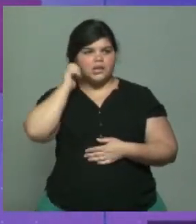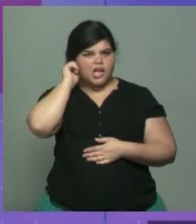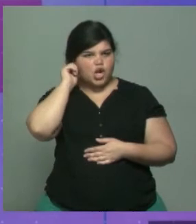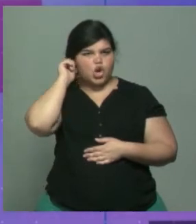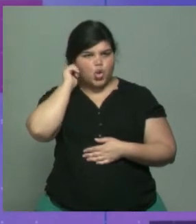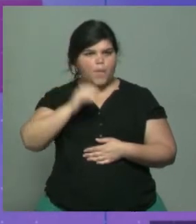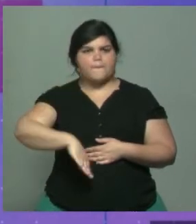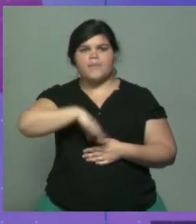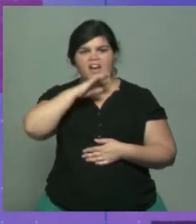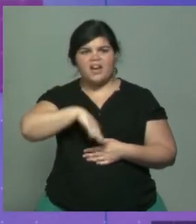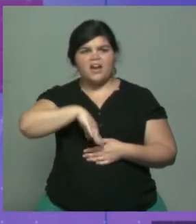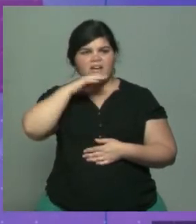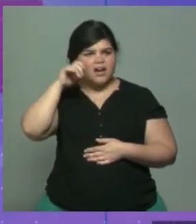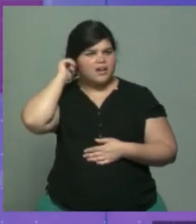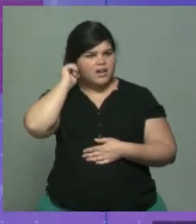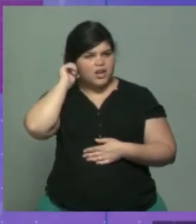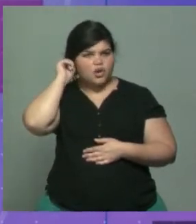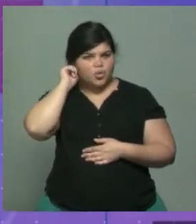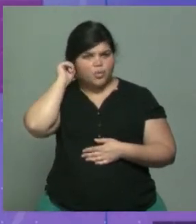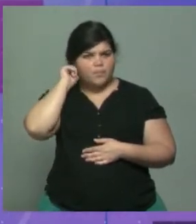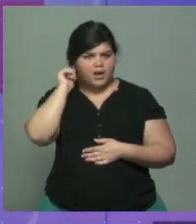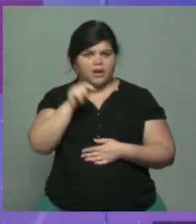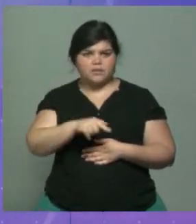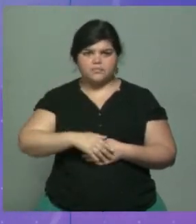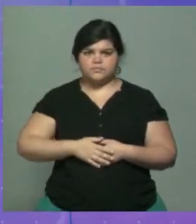los cumplas feliz.